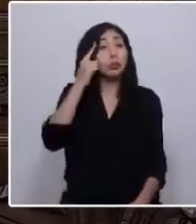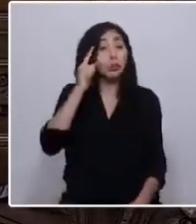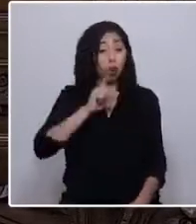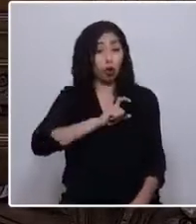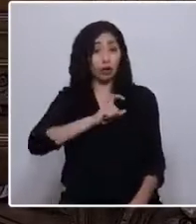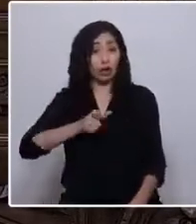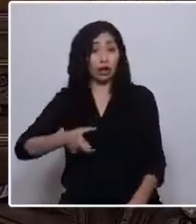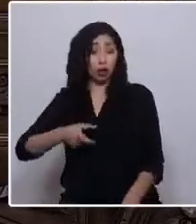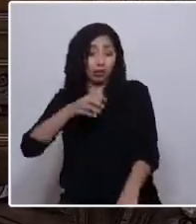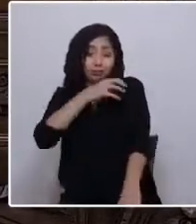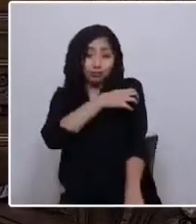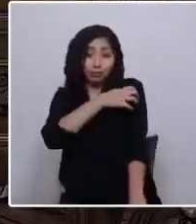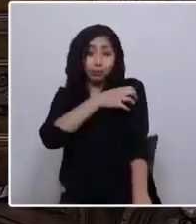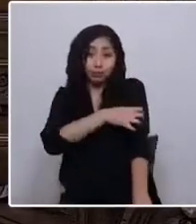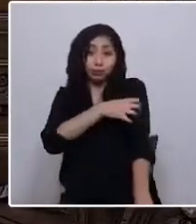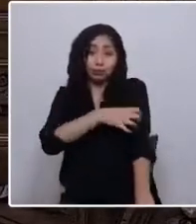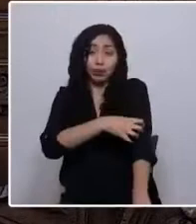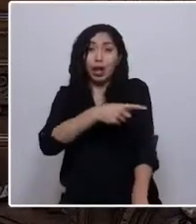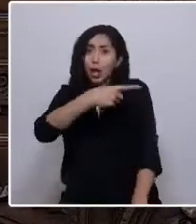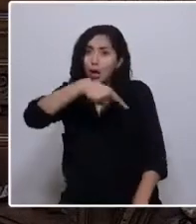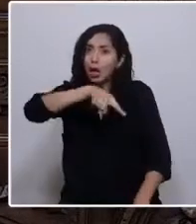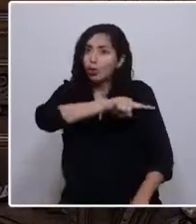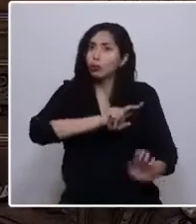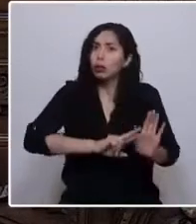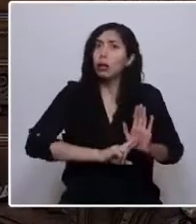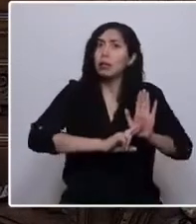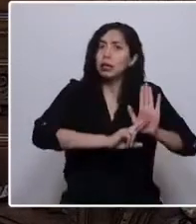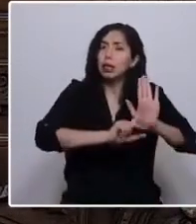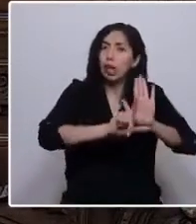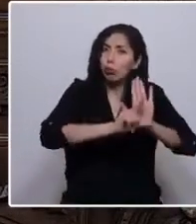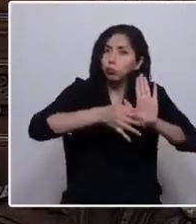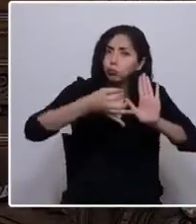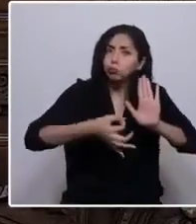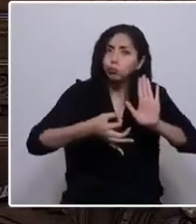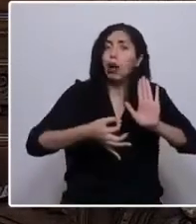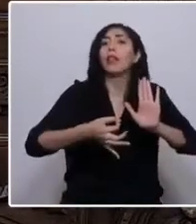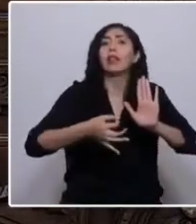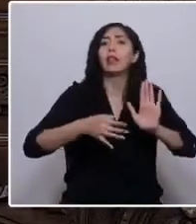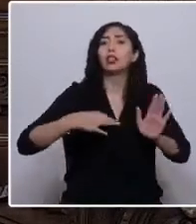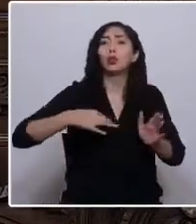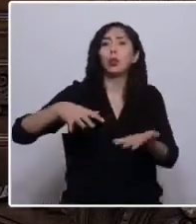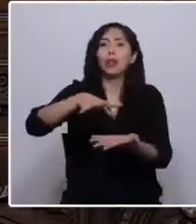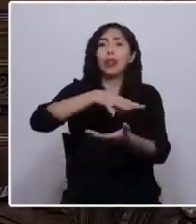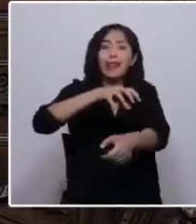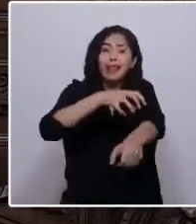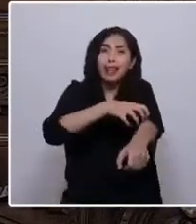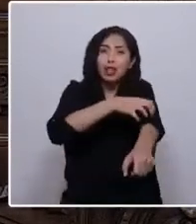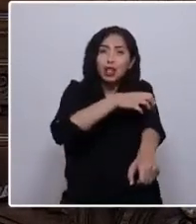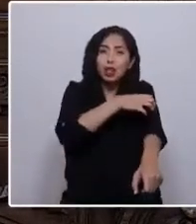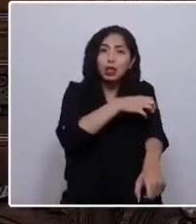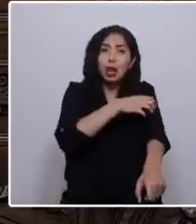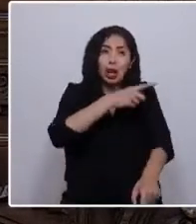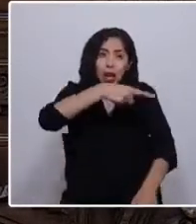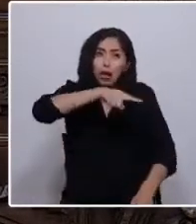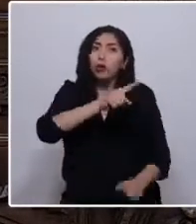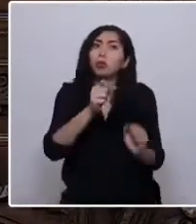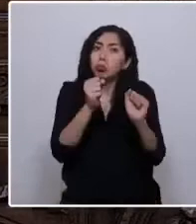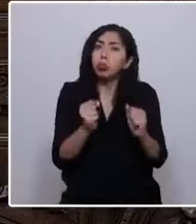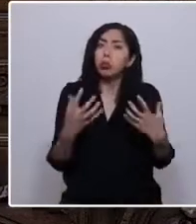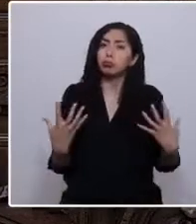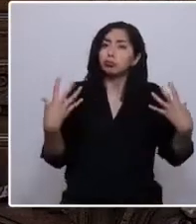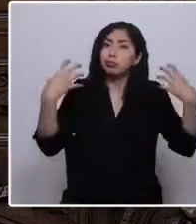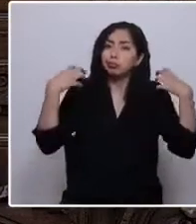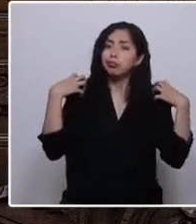regionales, legítimos representantes de la ciudadanía regional, tienen las atribuciones e instrumentos para abordar